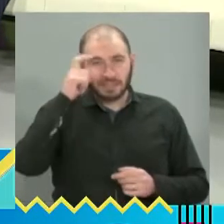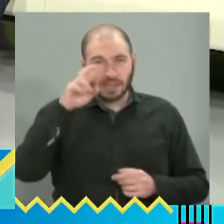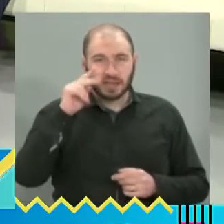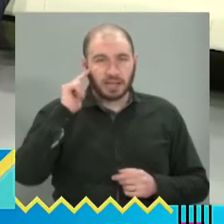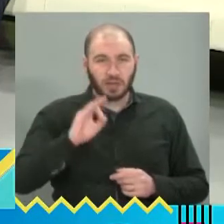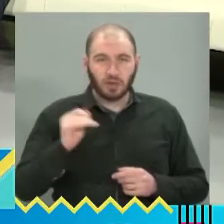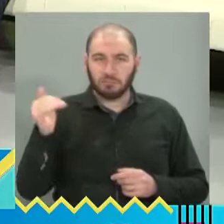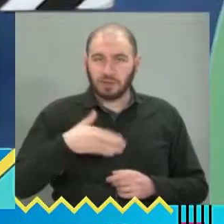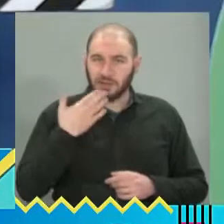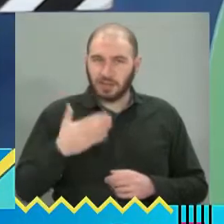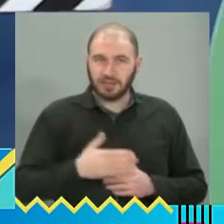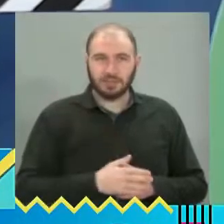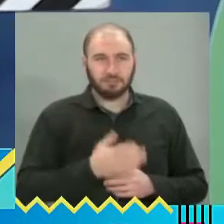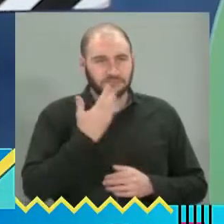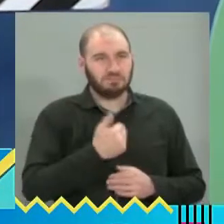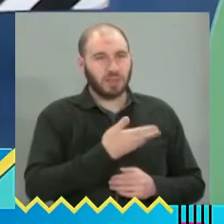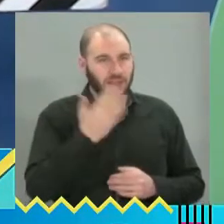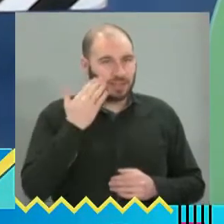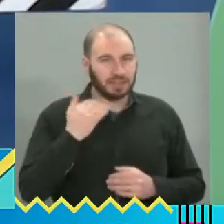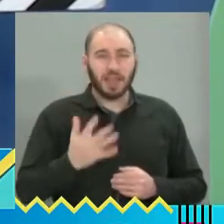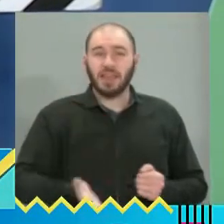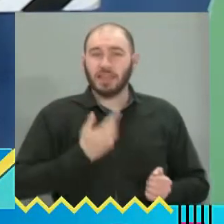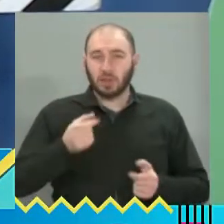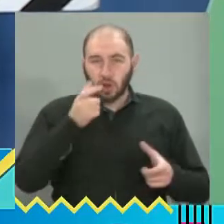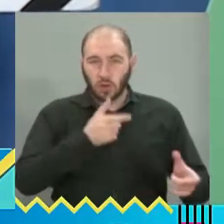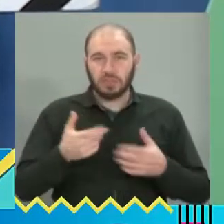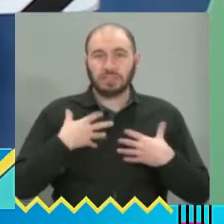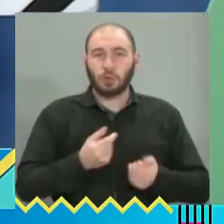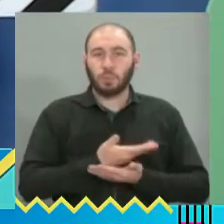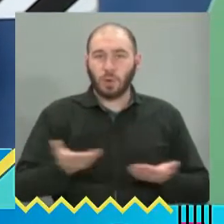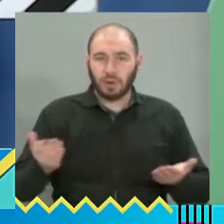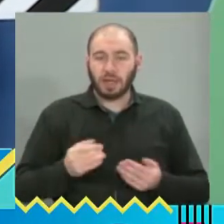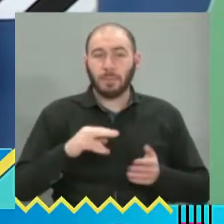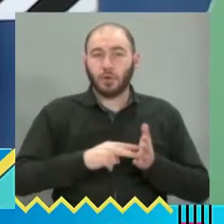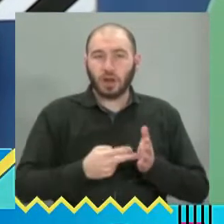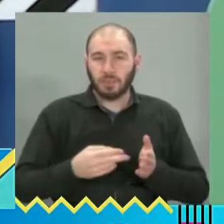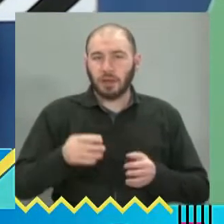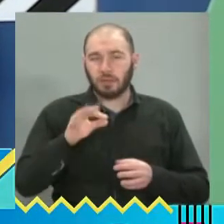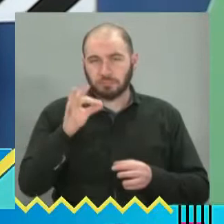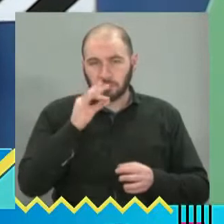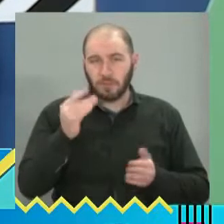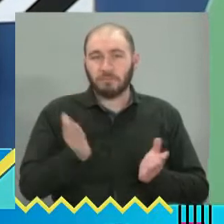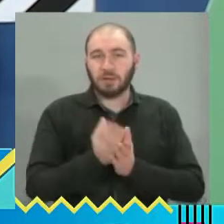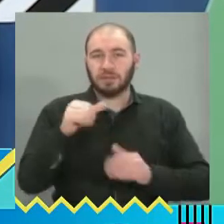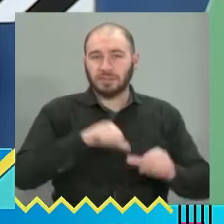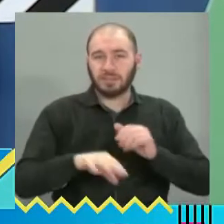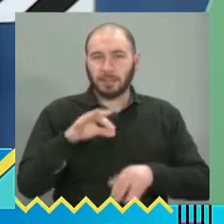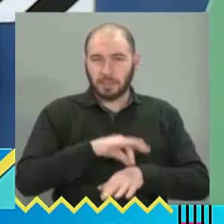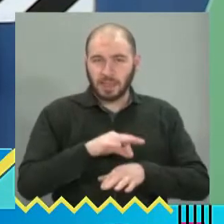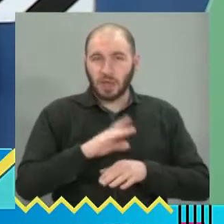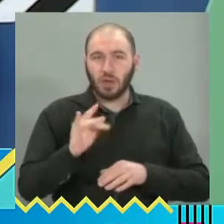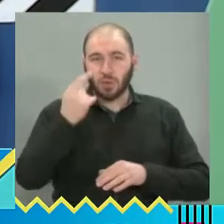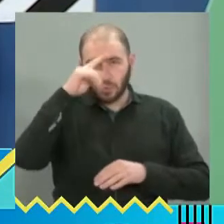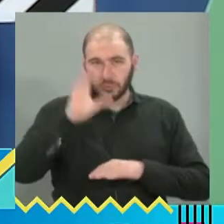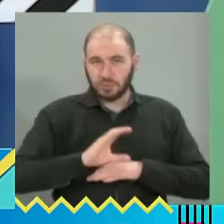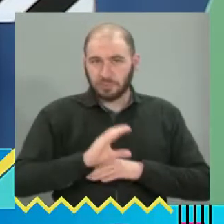Zaraco. Muchas gracias, Sergio, por estar presente. ¿Qué tal? Buenas tardes. Director del Observatorio de Salud Pública y Problemáticas de Consumo de la Facultad de Ciencias Médicas de la